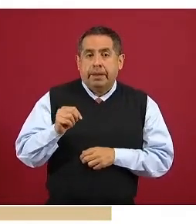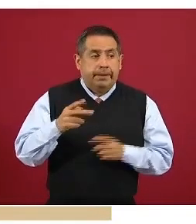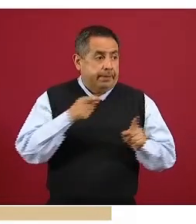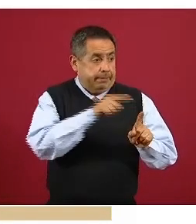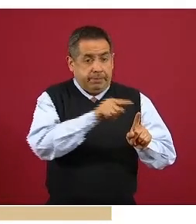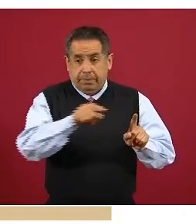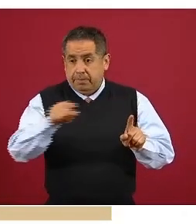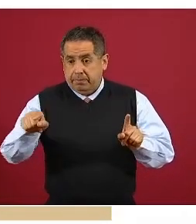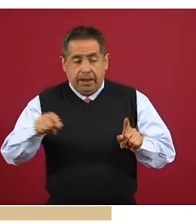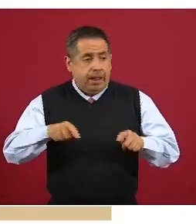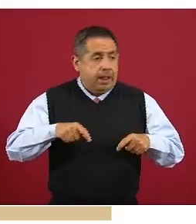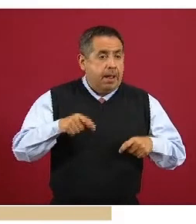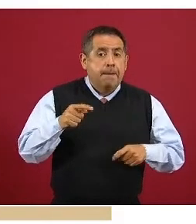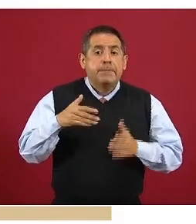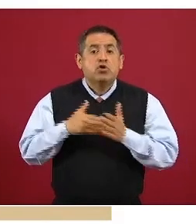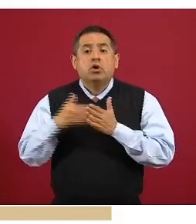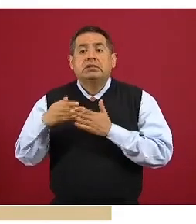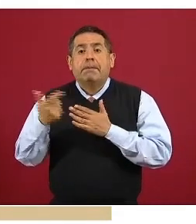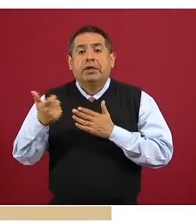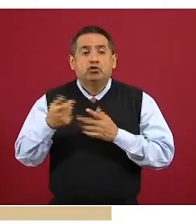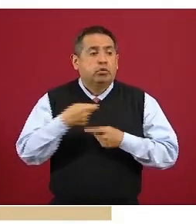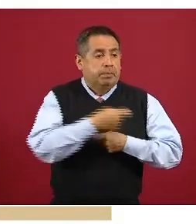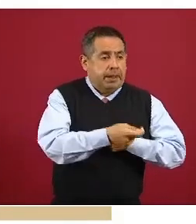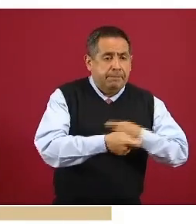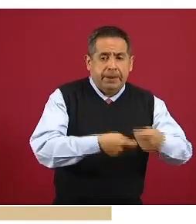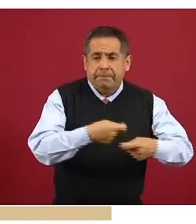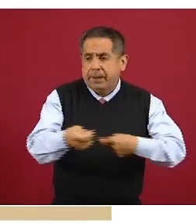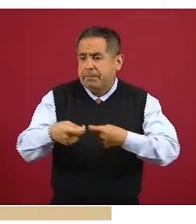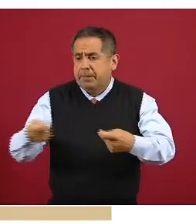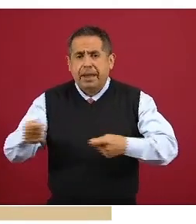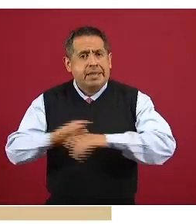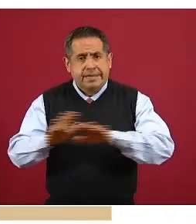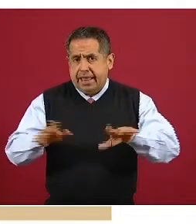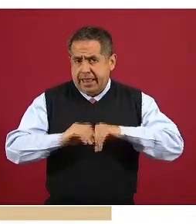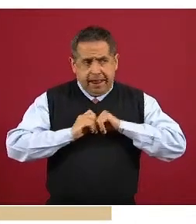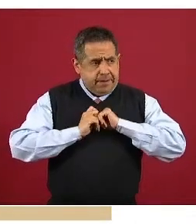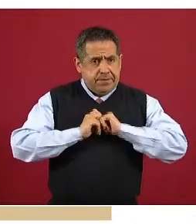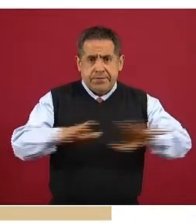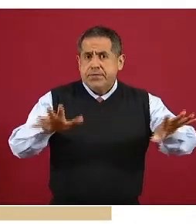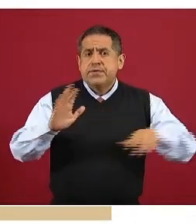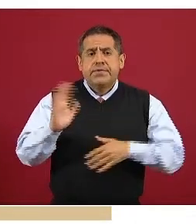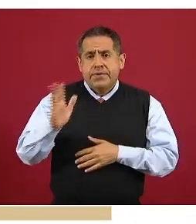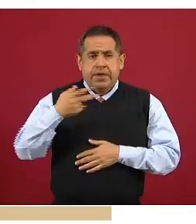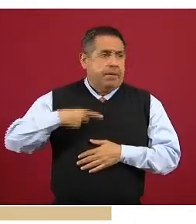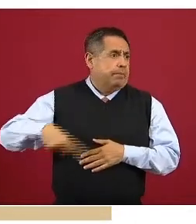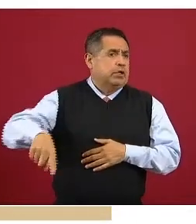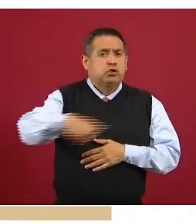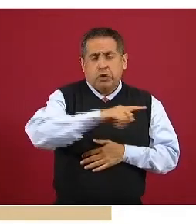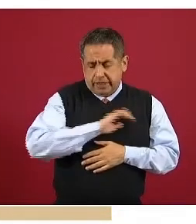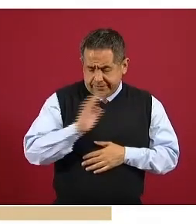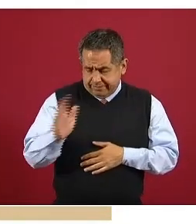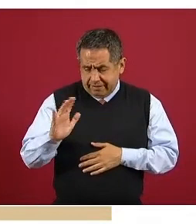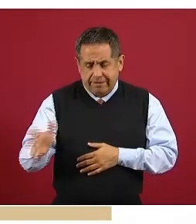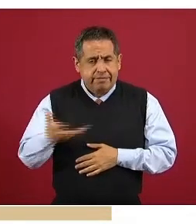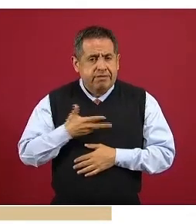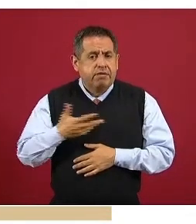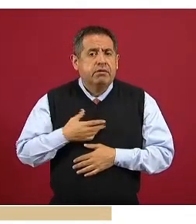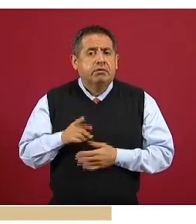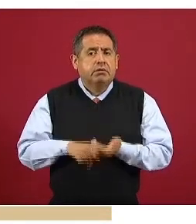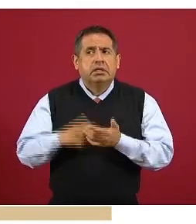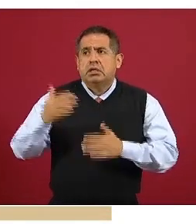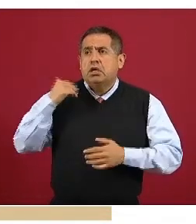24,859 millones de pesos ya dispersados, ya en las manos de los beneficiarios, que desde el 4 de mayo